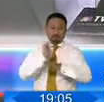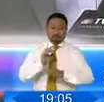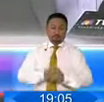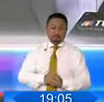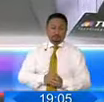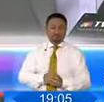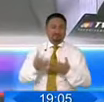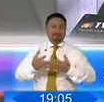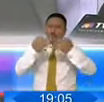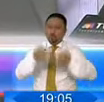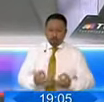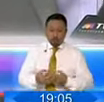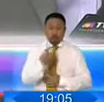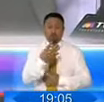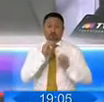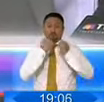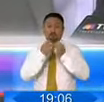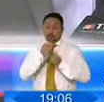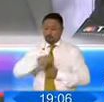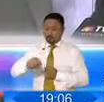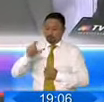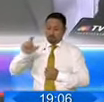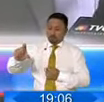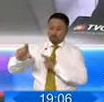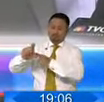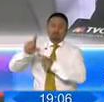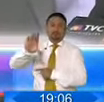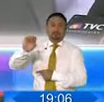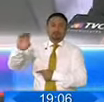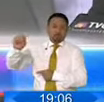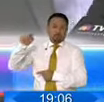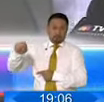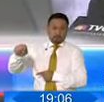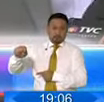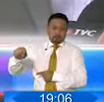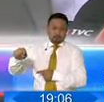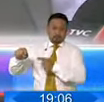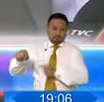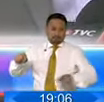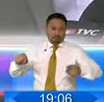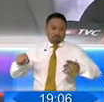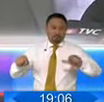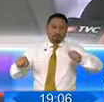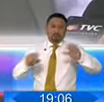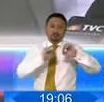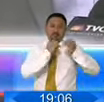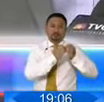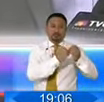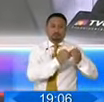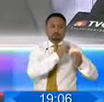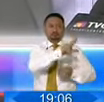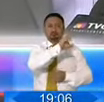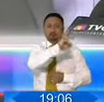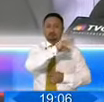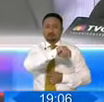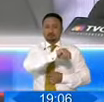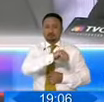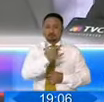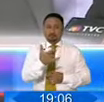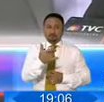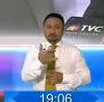es justo que cuatro organizaciones reciban cerca de $500,000 y las demás organizaciones, las 36